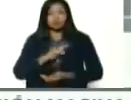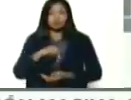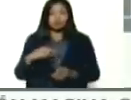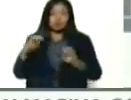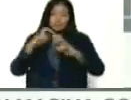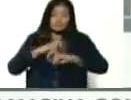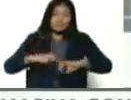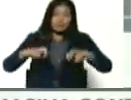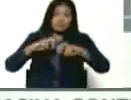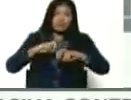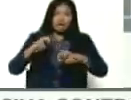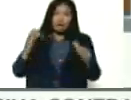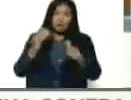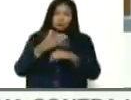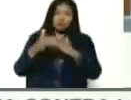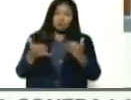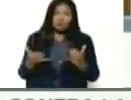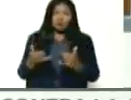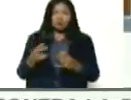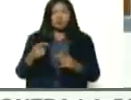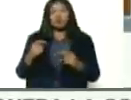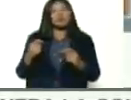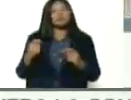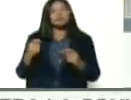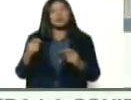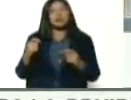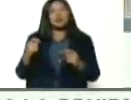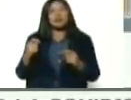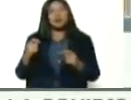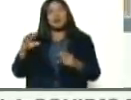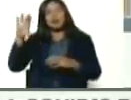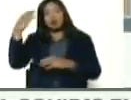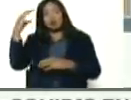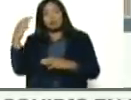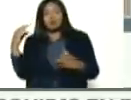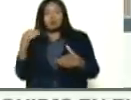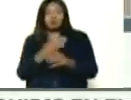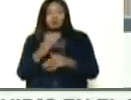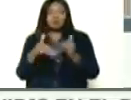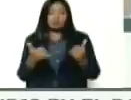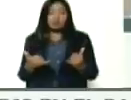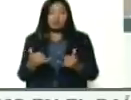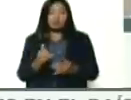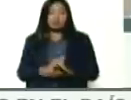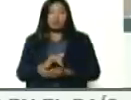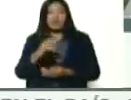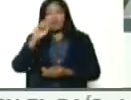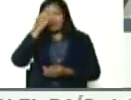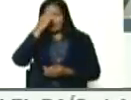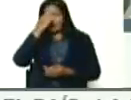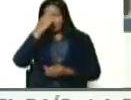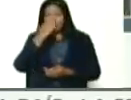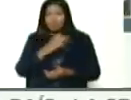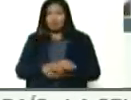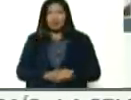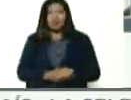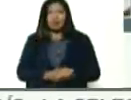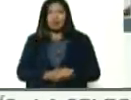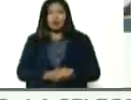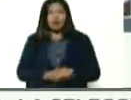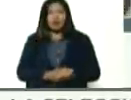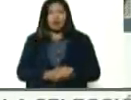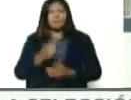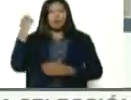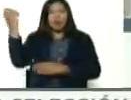parece de colombia ahora por el ingreso la mutante de la india está en estudio